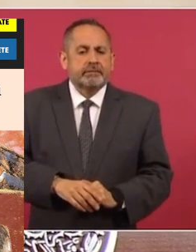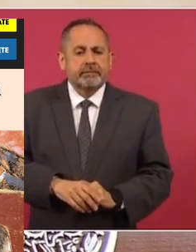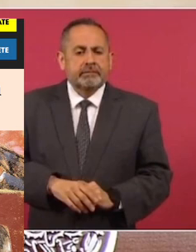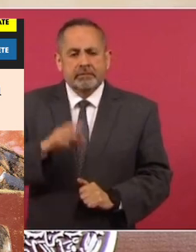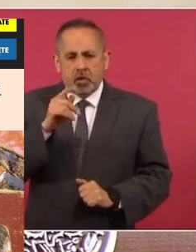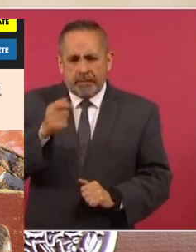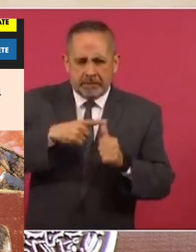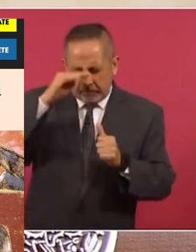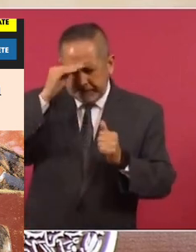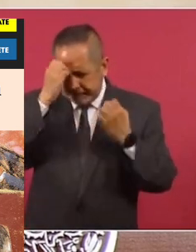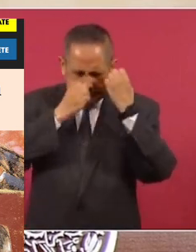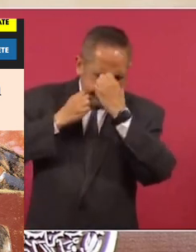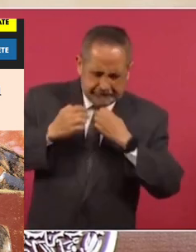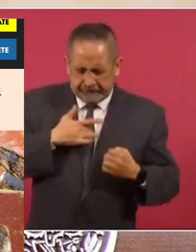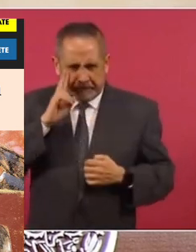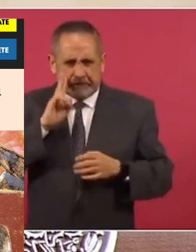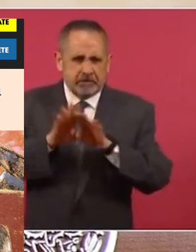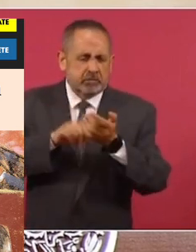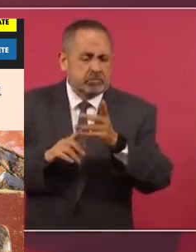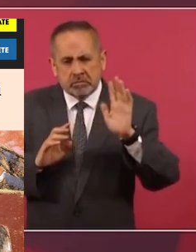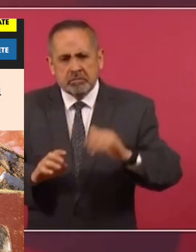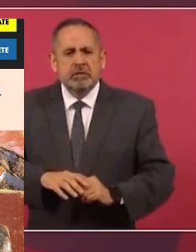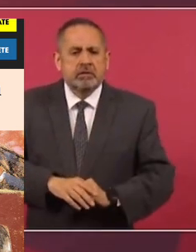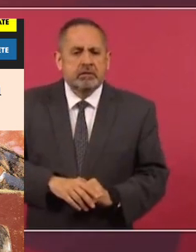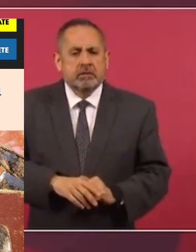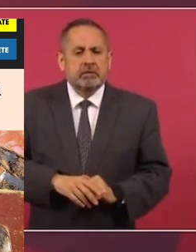la reflexión, sin el análisis. Y además,